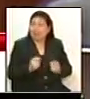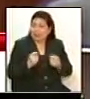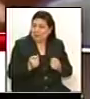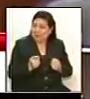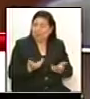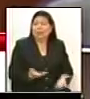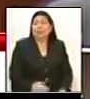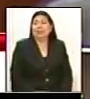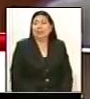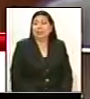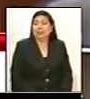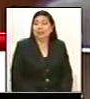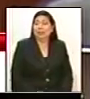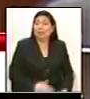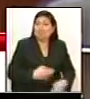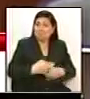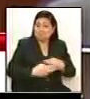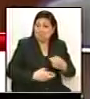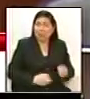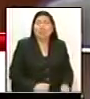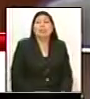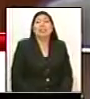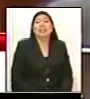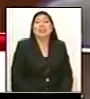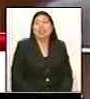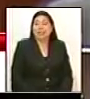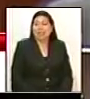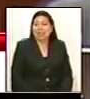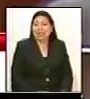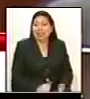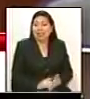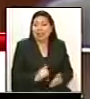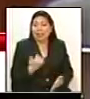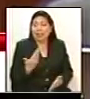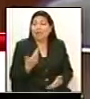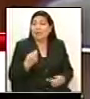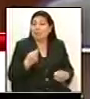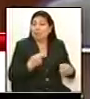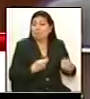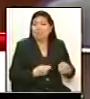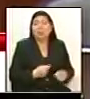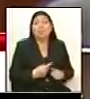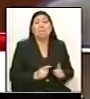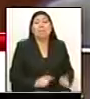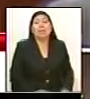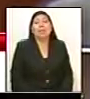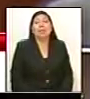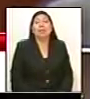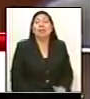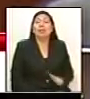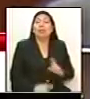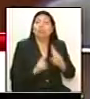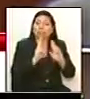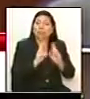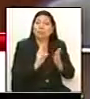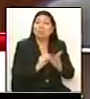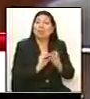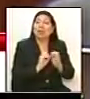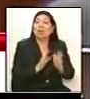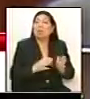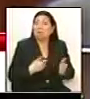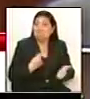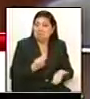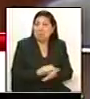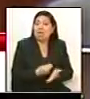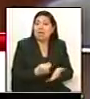el sector productivo, hay que incentivar que haya inversiones, pero bajo las reglas claras, que se paguen